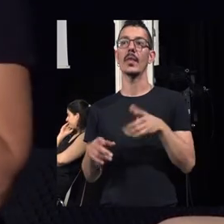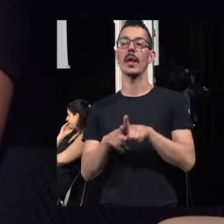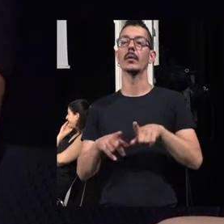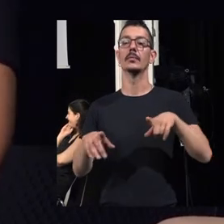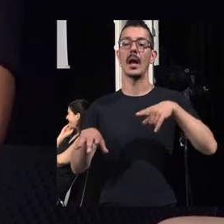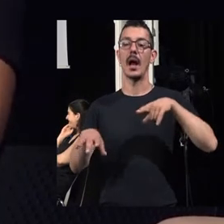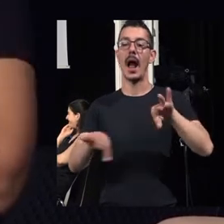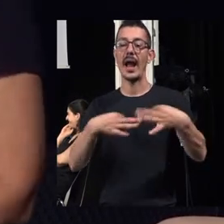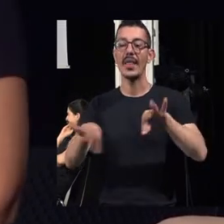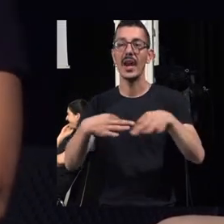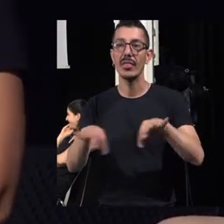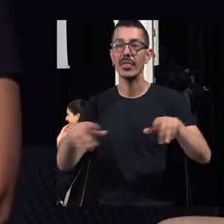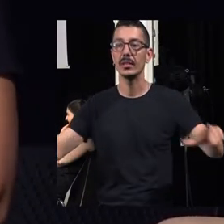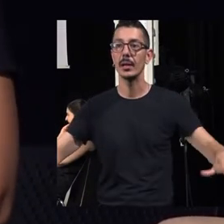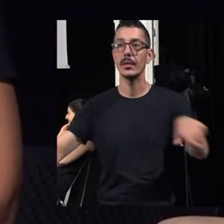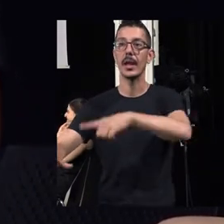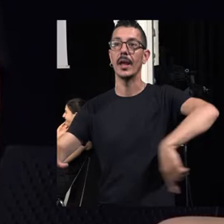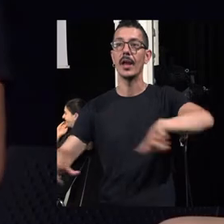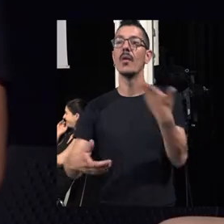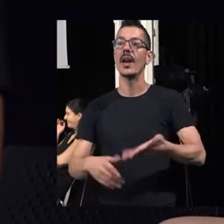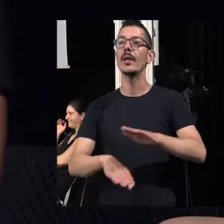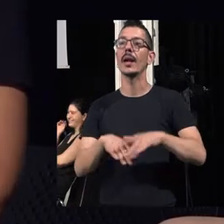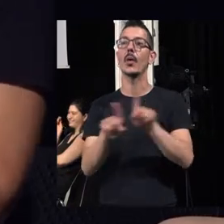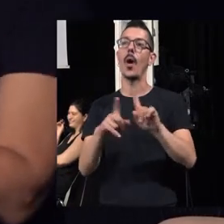les traje, muy cutre, lo sé.